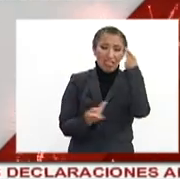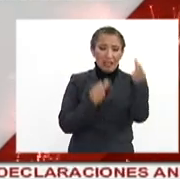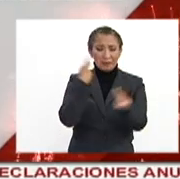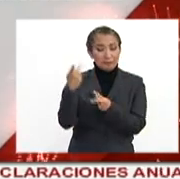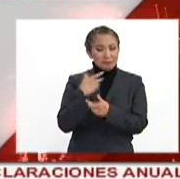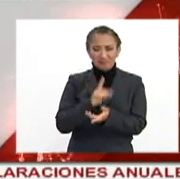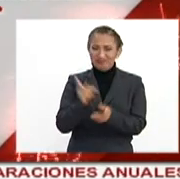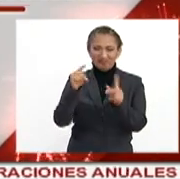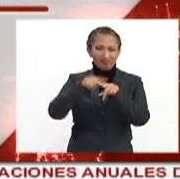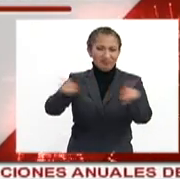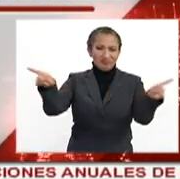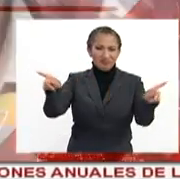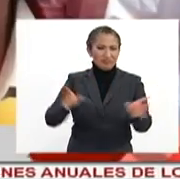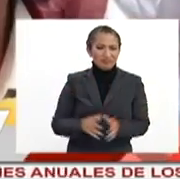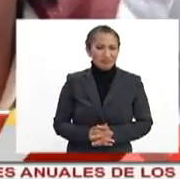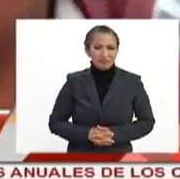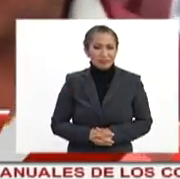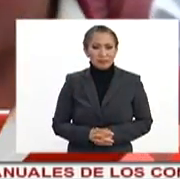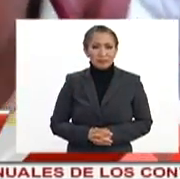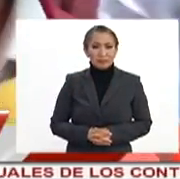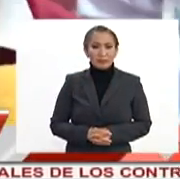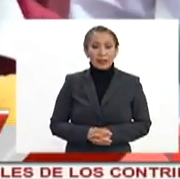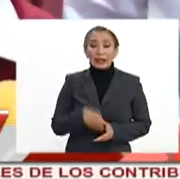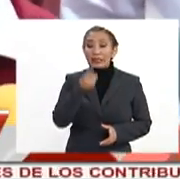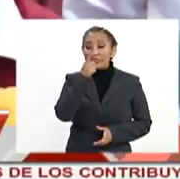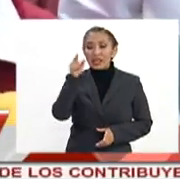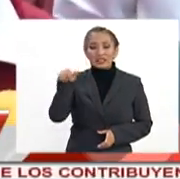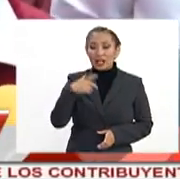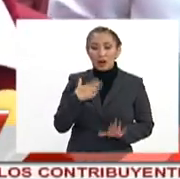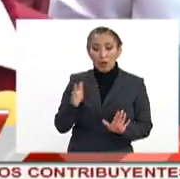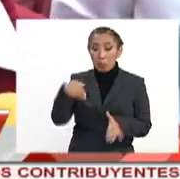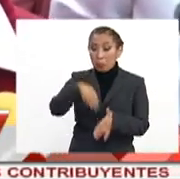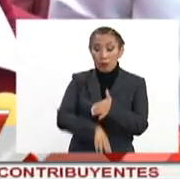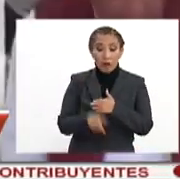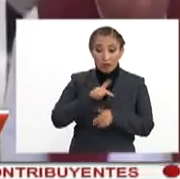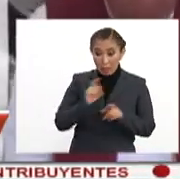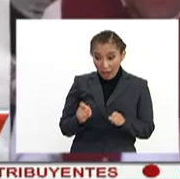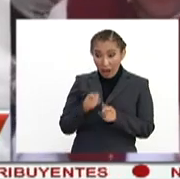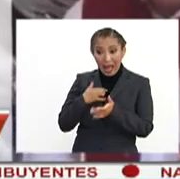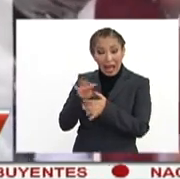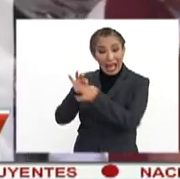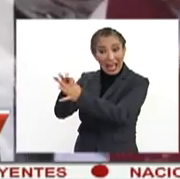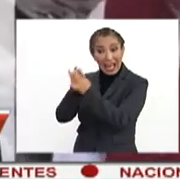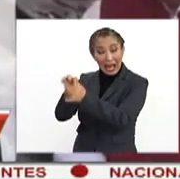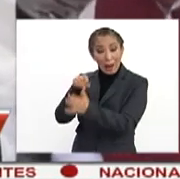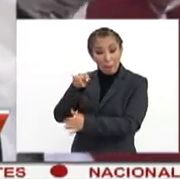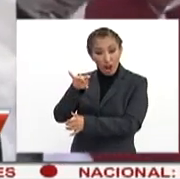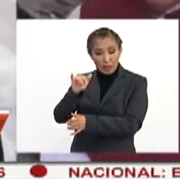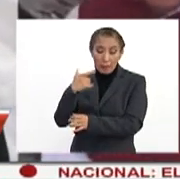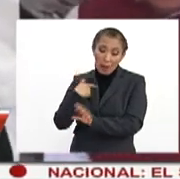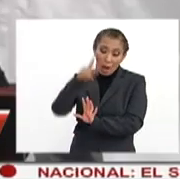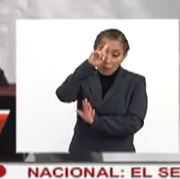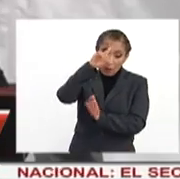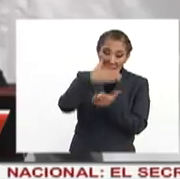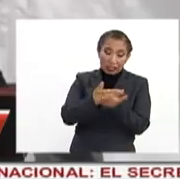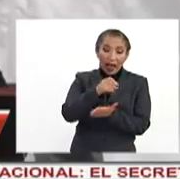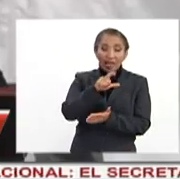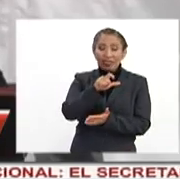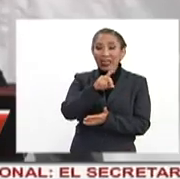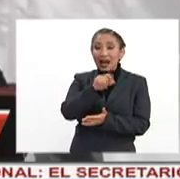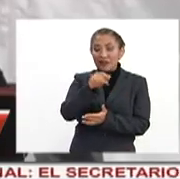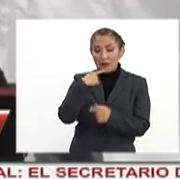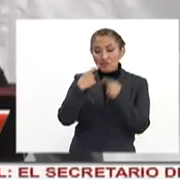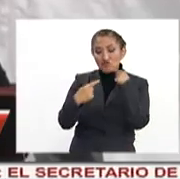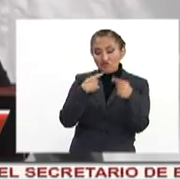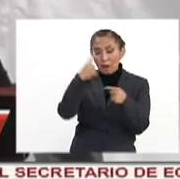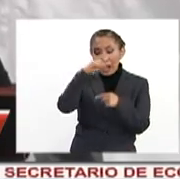argumentos fuera de tono. Aseguró que no va a declinar en favor de Morena, pero que la propuesta hecha a Delfina Gómez sobre